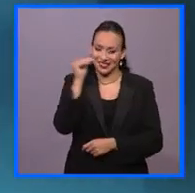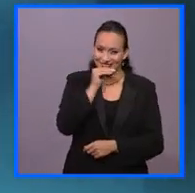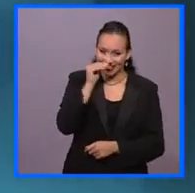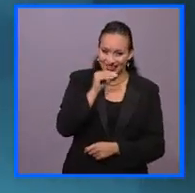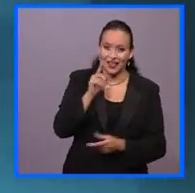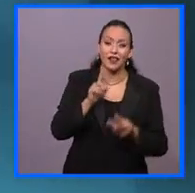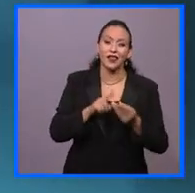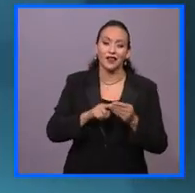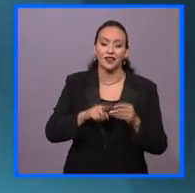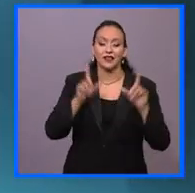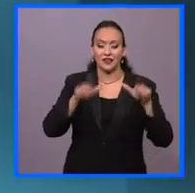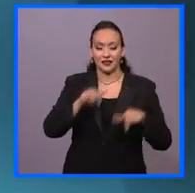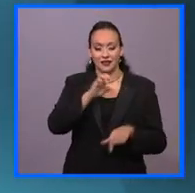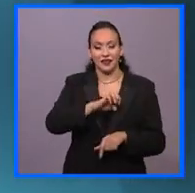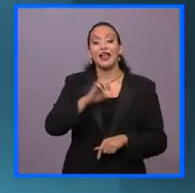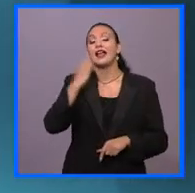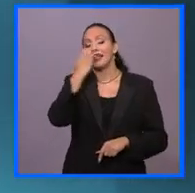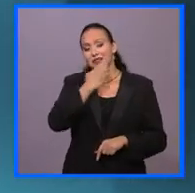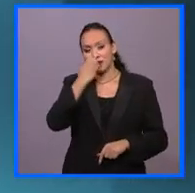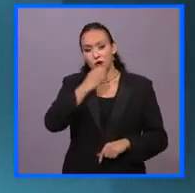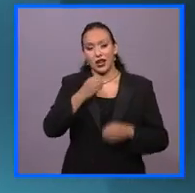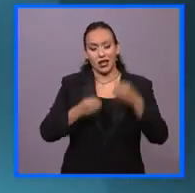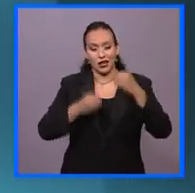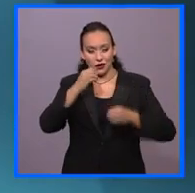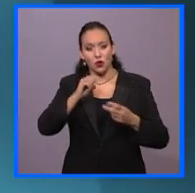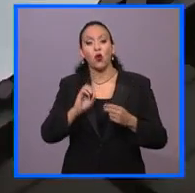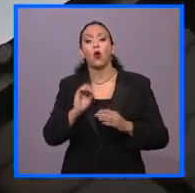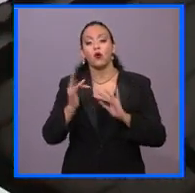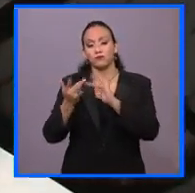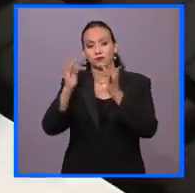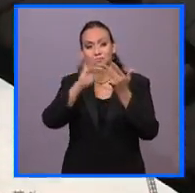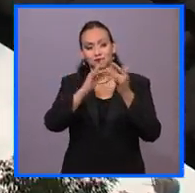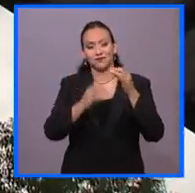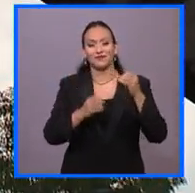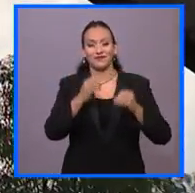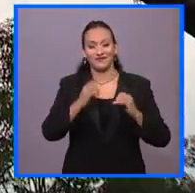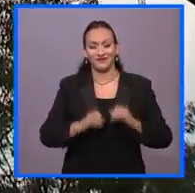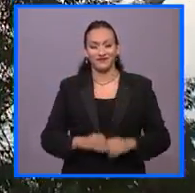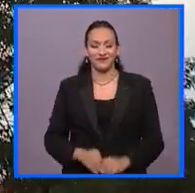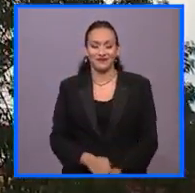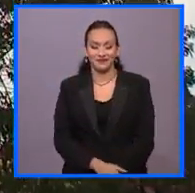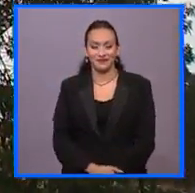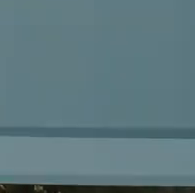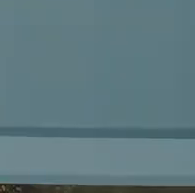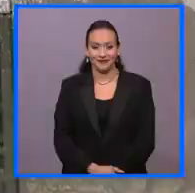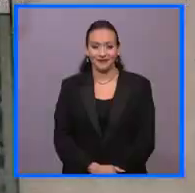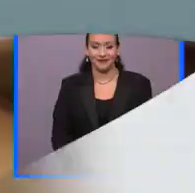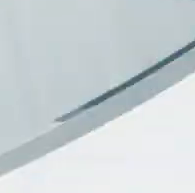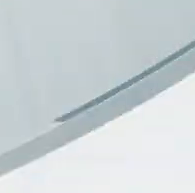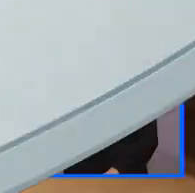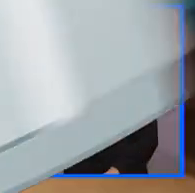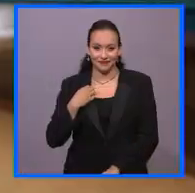gratuita en el sitio web de la Escuela Judicial y en la red de bibliotecas del Poder Judicial.